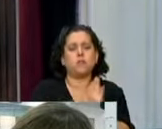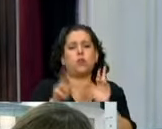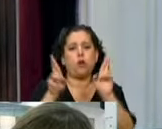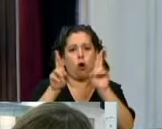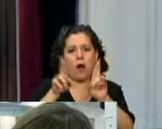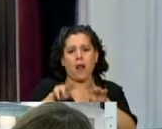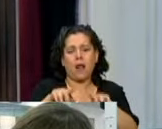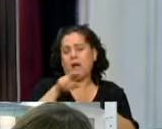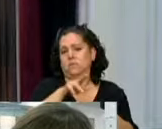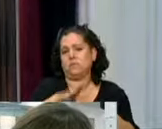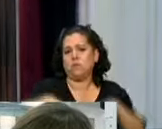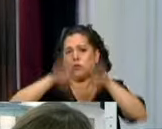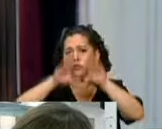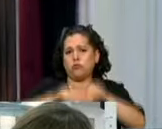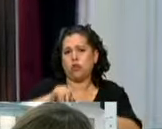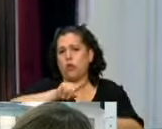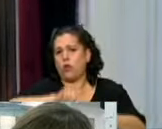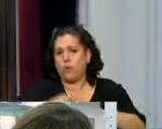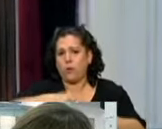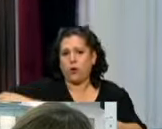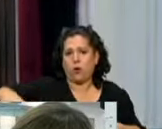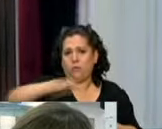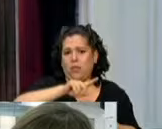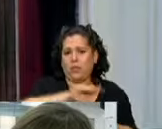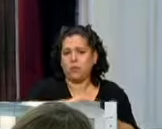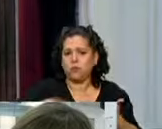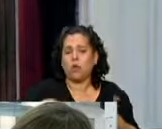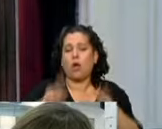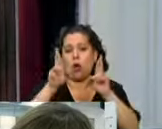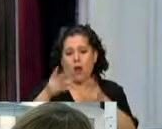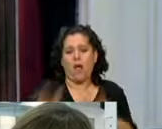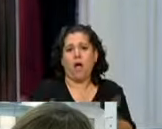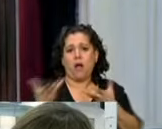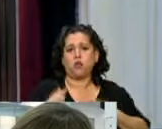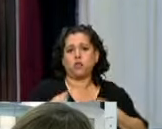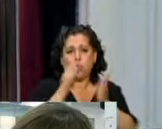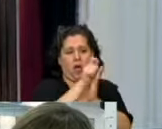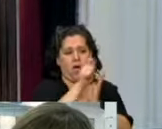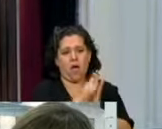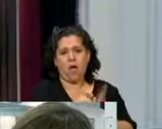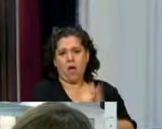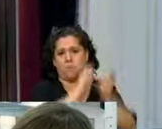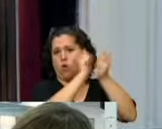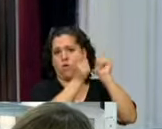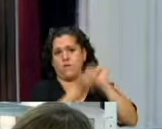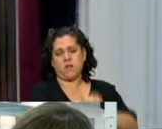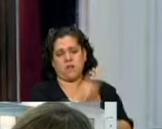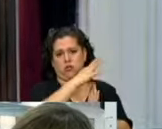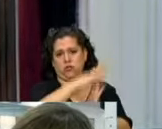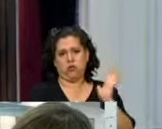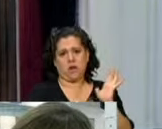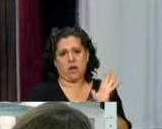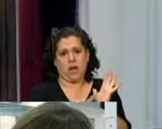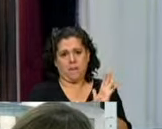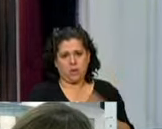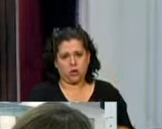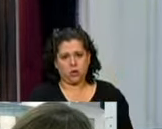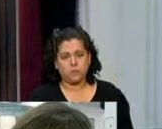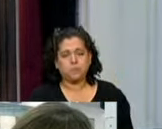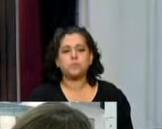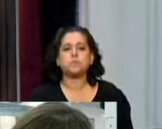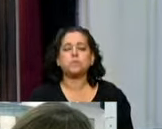obviamente intentando perjudicar de la menor manera posible a los jubilados pero si vos al al algunos no lo tienen tan presente No ya sé pero